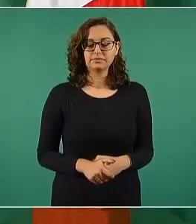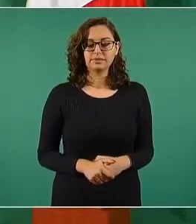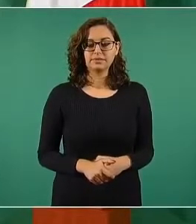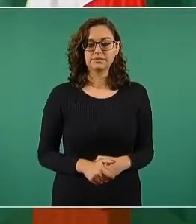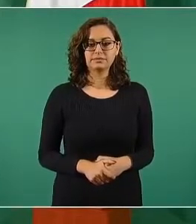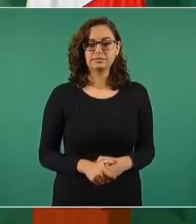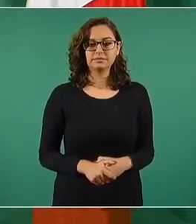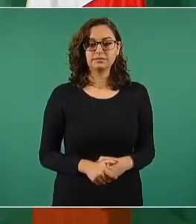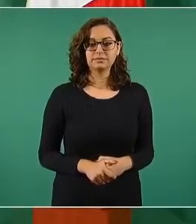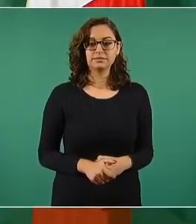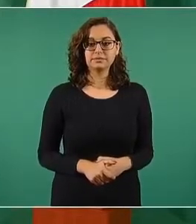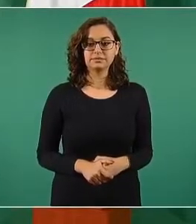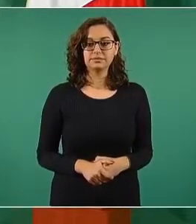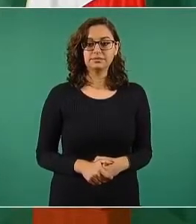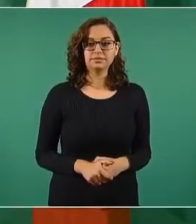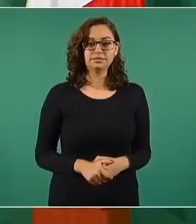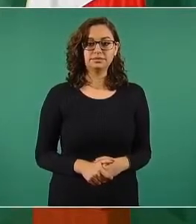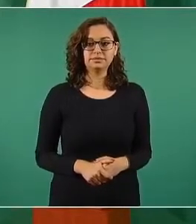Ya no hay